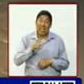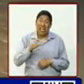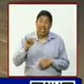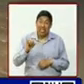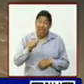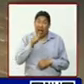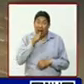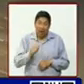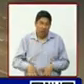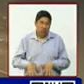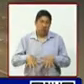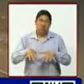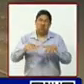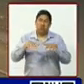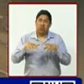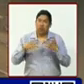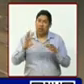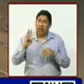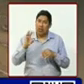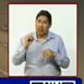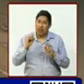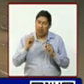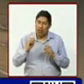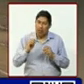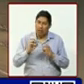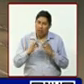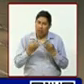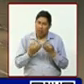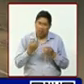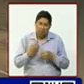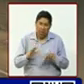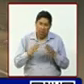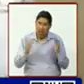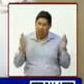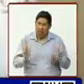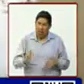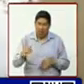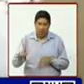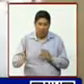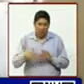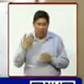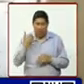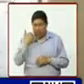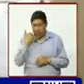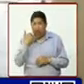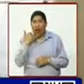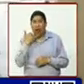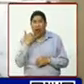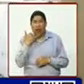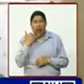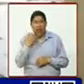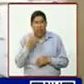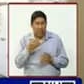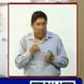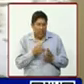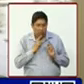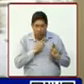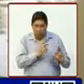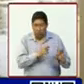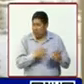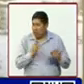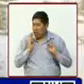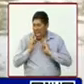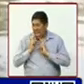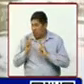subió y al menos 60 familias perdieron sus hogares. Según nuestra reportera al día, la población está entre un arroyo y el río